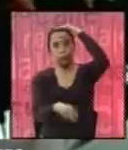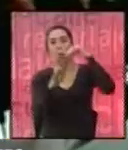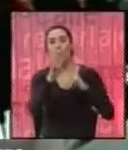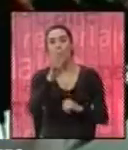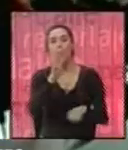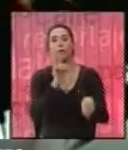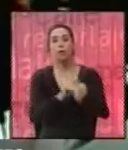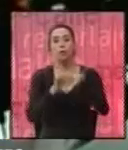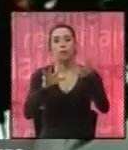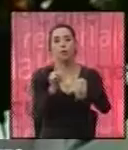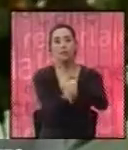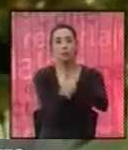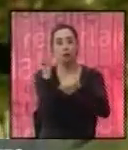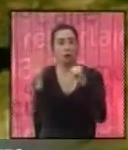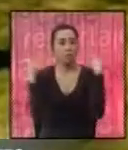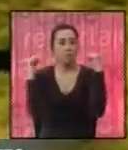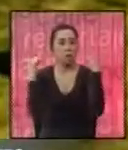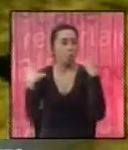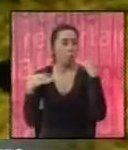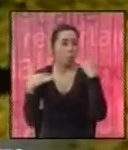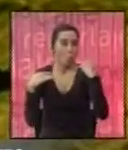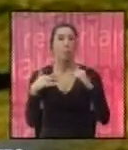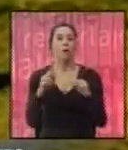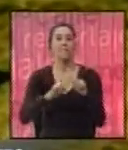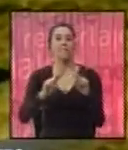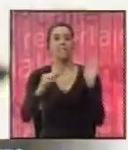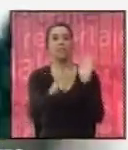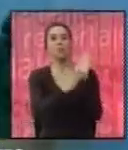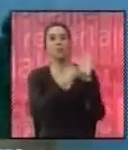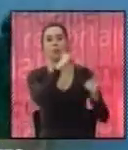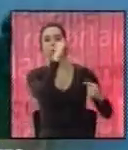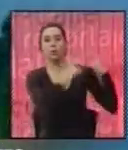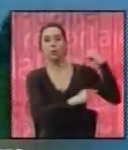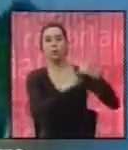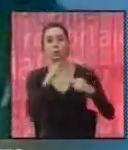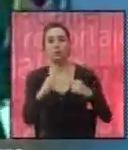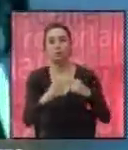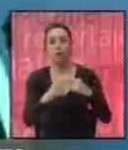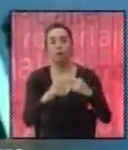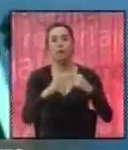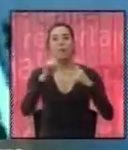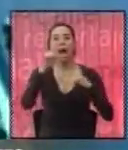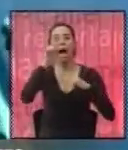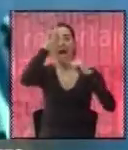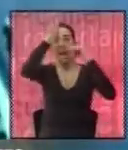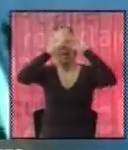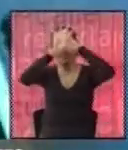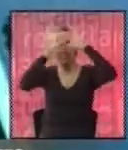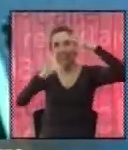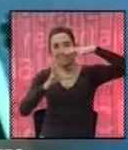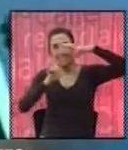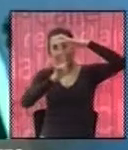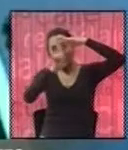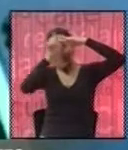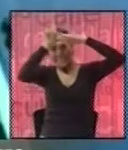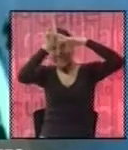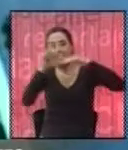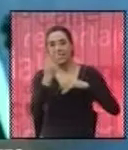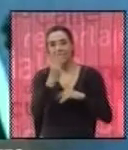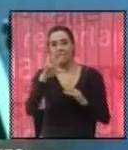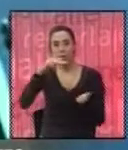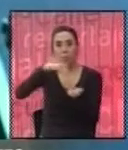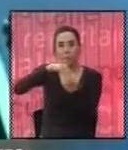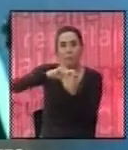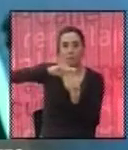un deportista extremo hizo historia. Lanzándose desde la estratosfera a 39.000 metros de